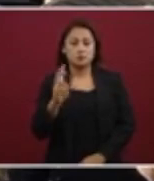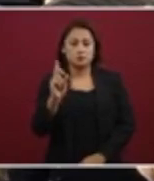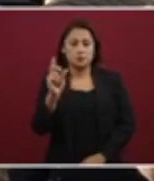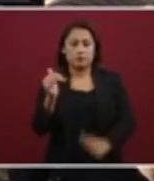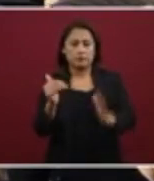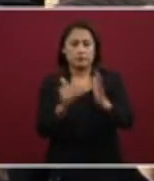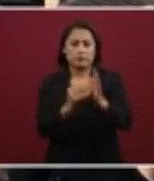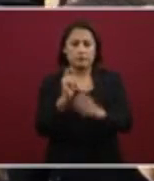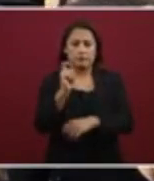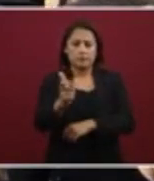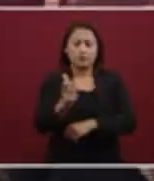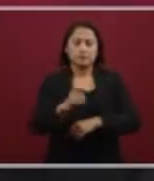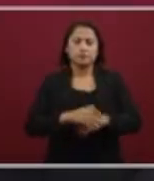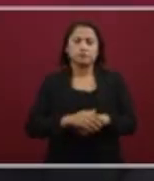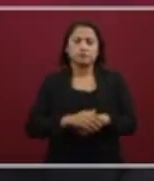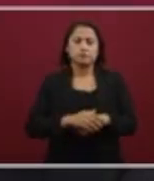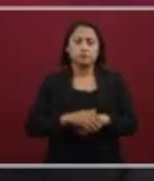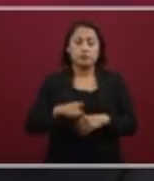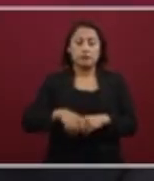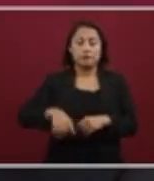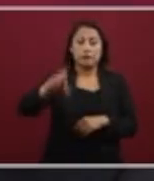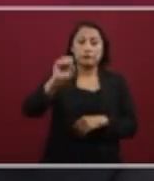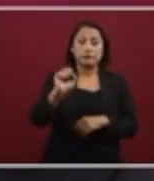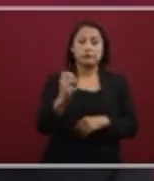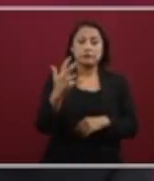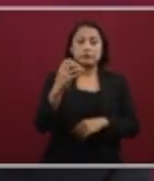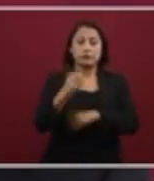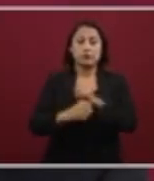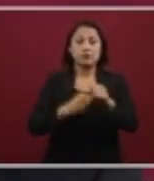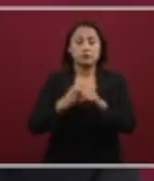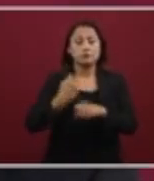después de los 65 años.